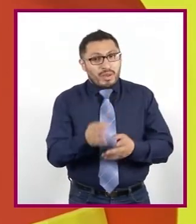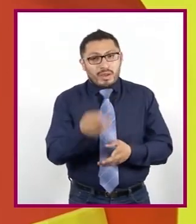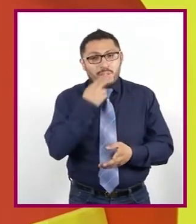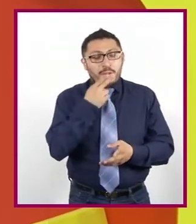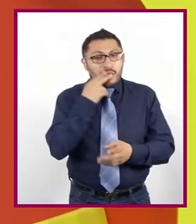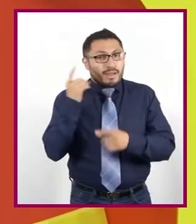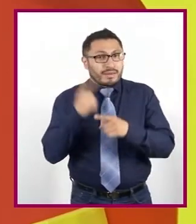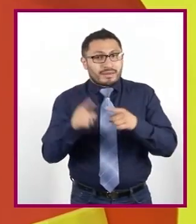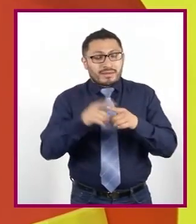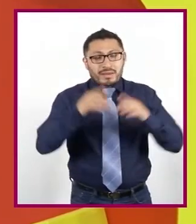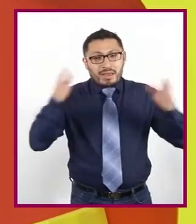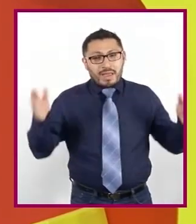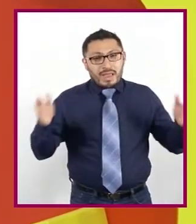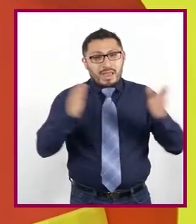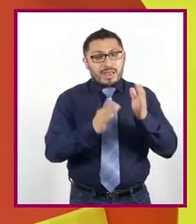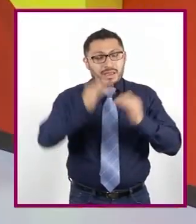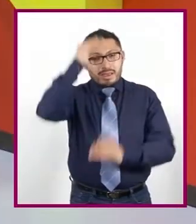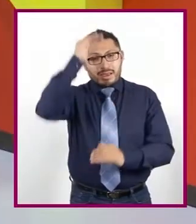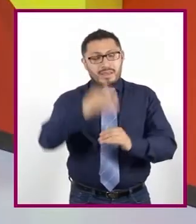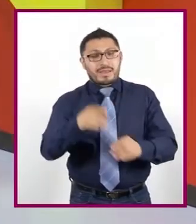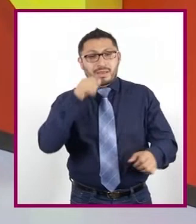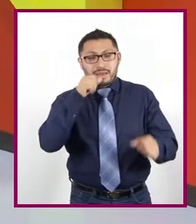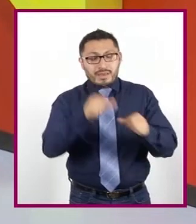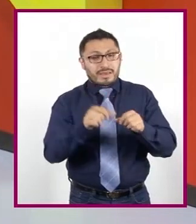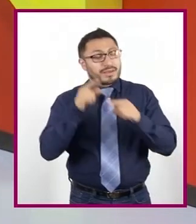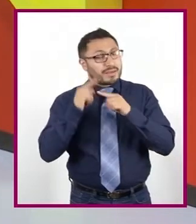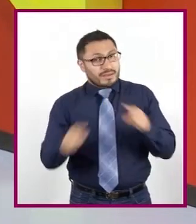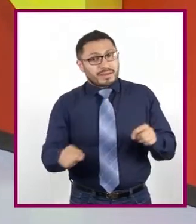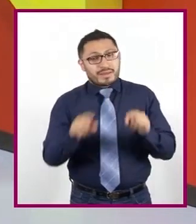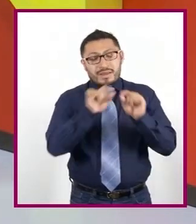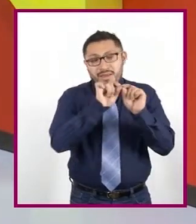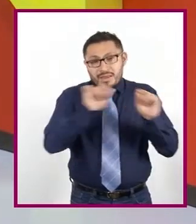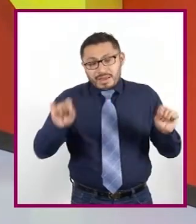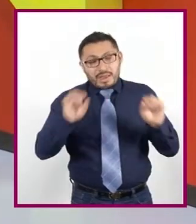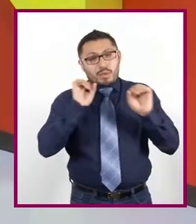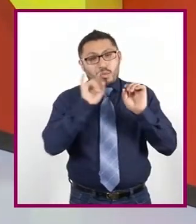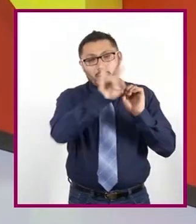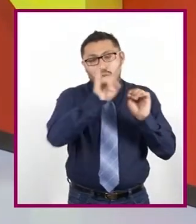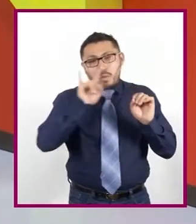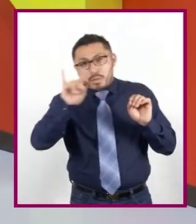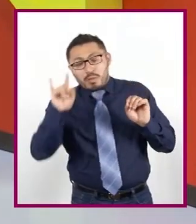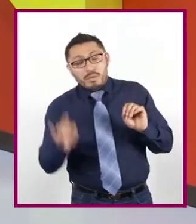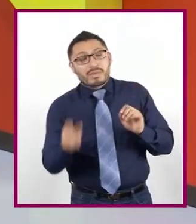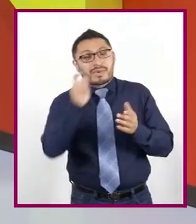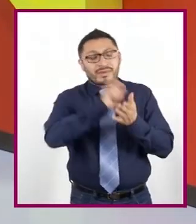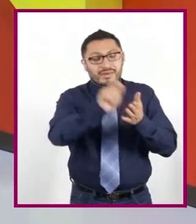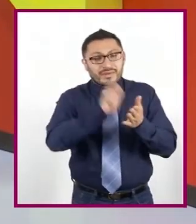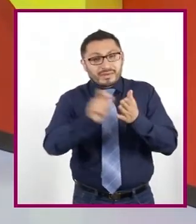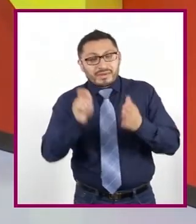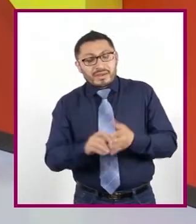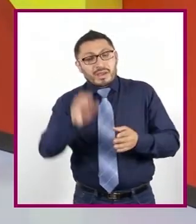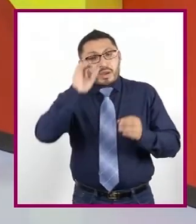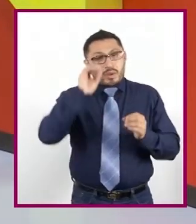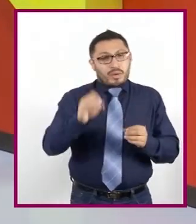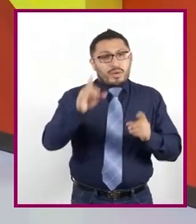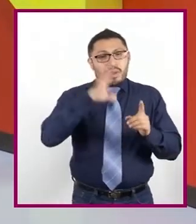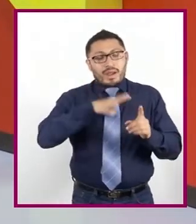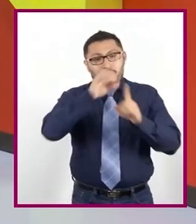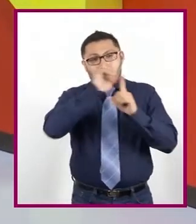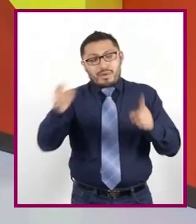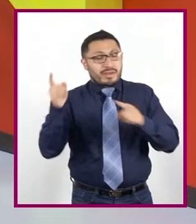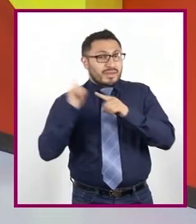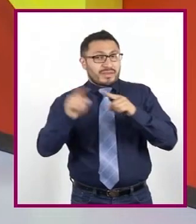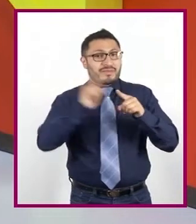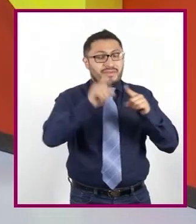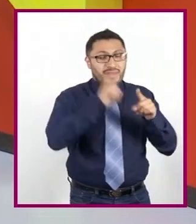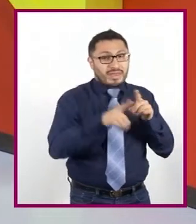utilizar otros tamaños y tipos de letras, tener líneas o recuadros para escribir o tener la distribución de los